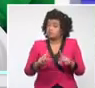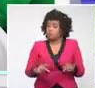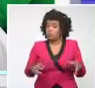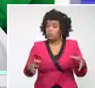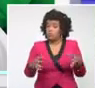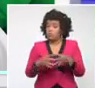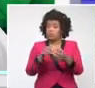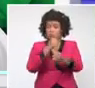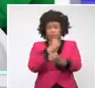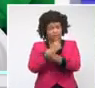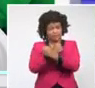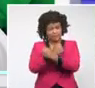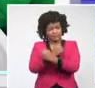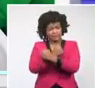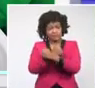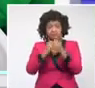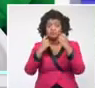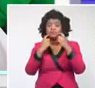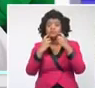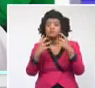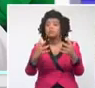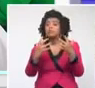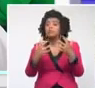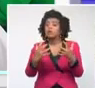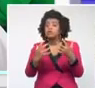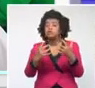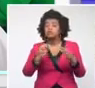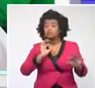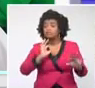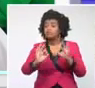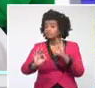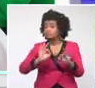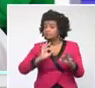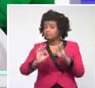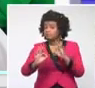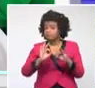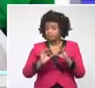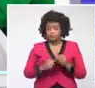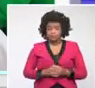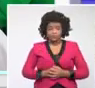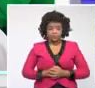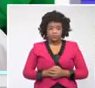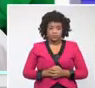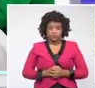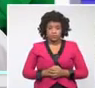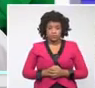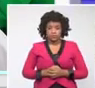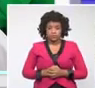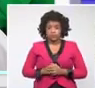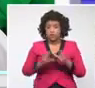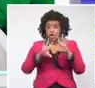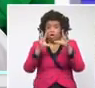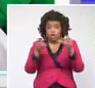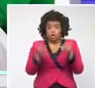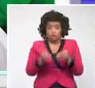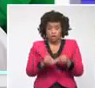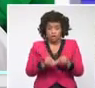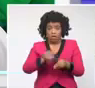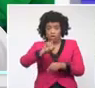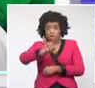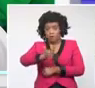de mayor importancia, donde tenemos la mayor positividad. En el acumulado es el